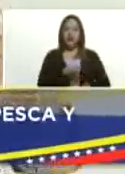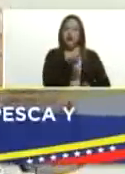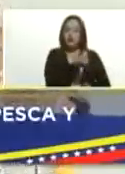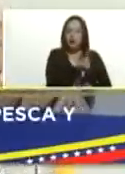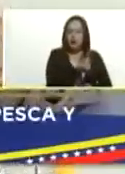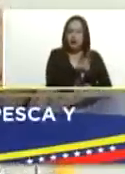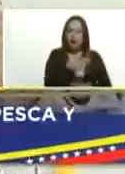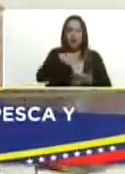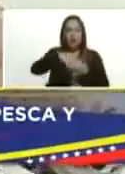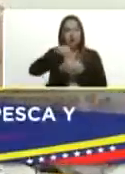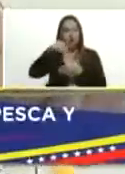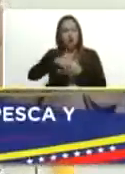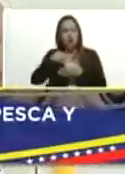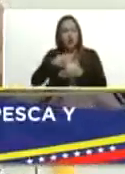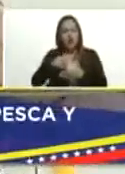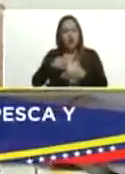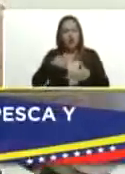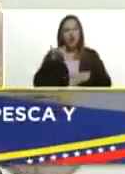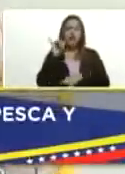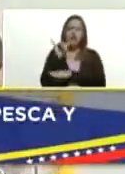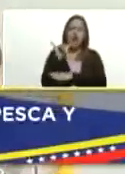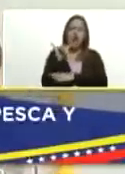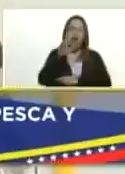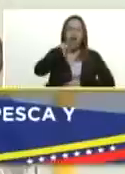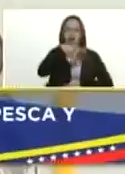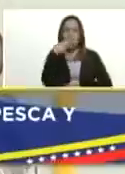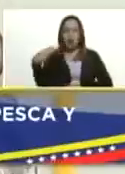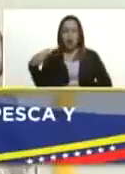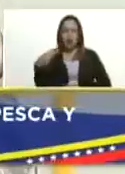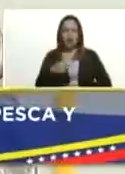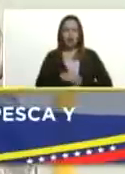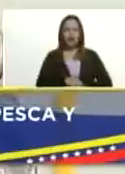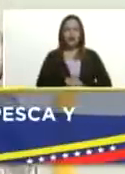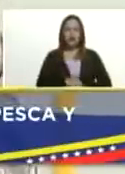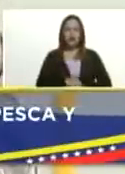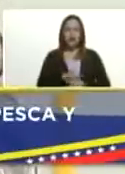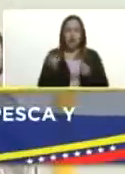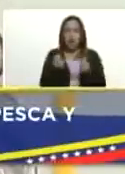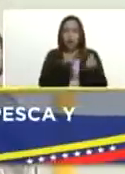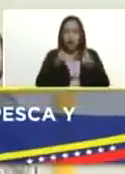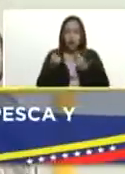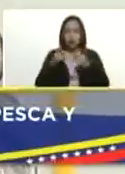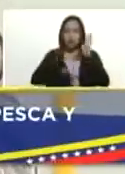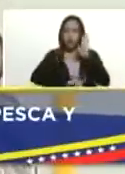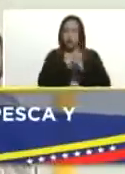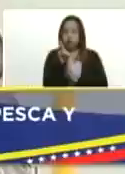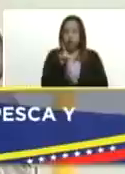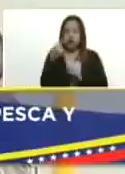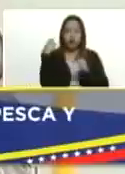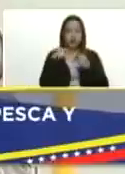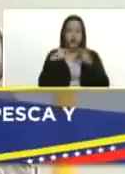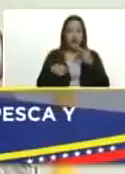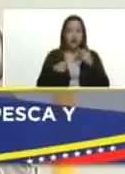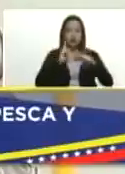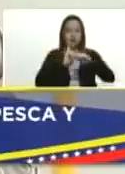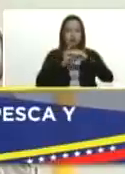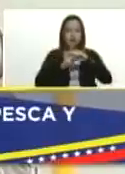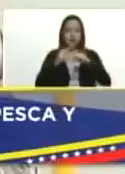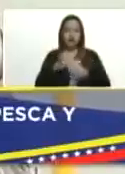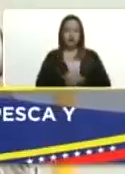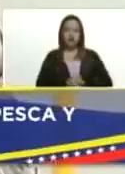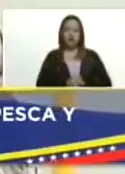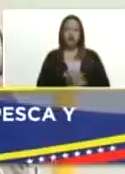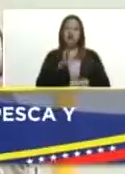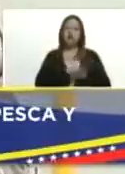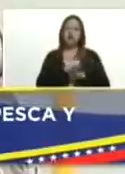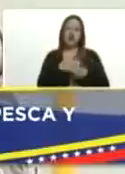en dólares, en yuanes, en euros, la economía que produce sustancia, pues. Porque